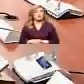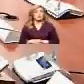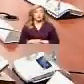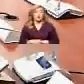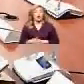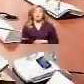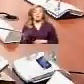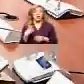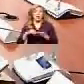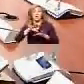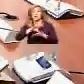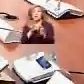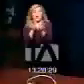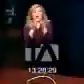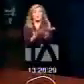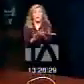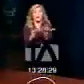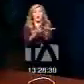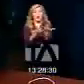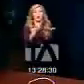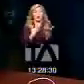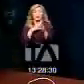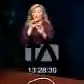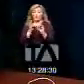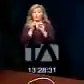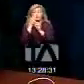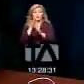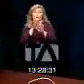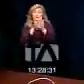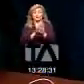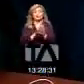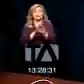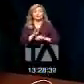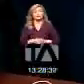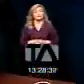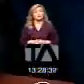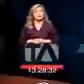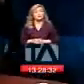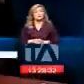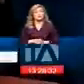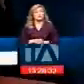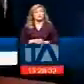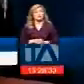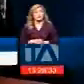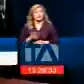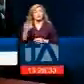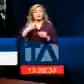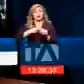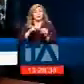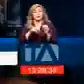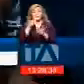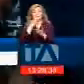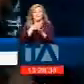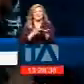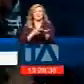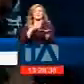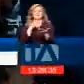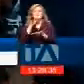es el que espera un informe, a favor. Y apenas hemos abordado en la comisión menos del 50% de su